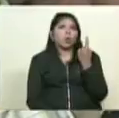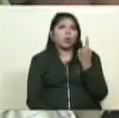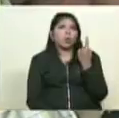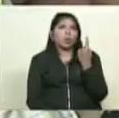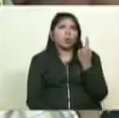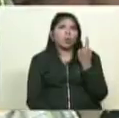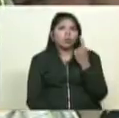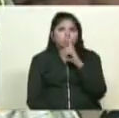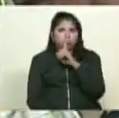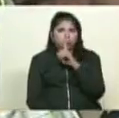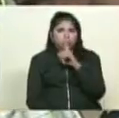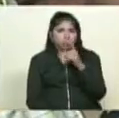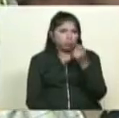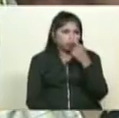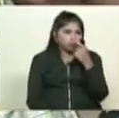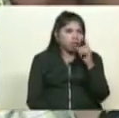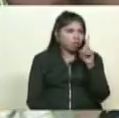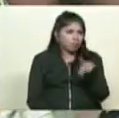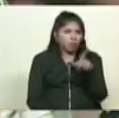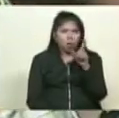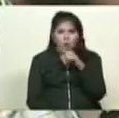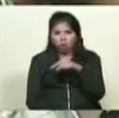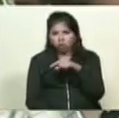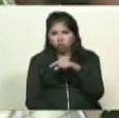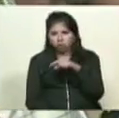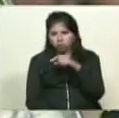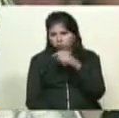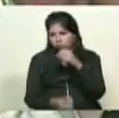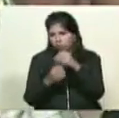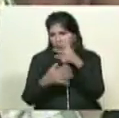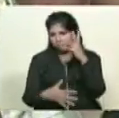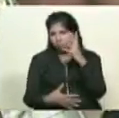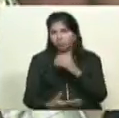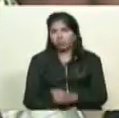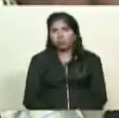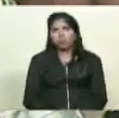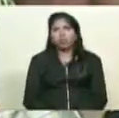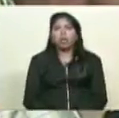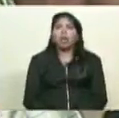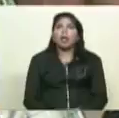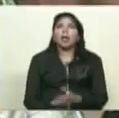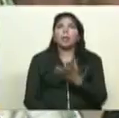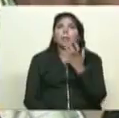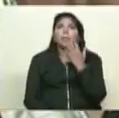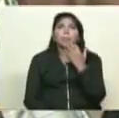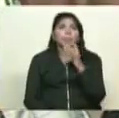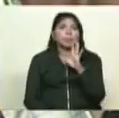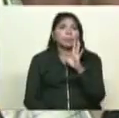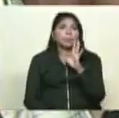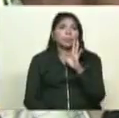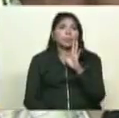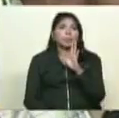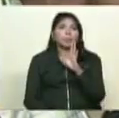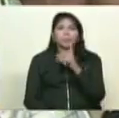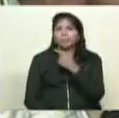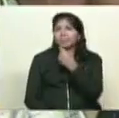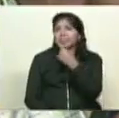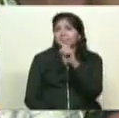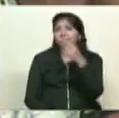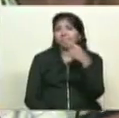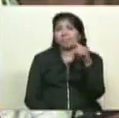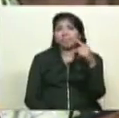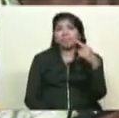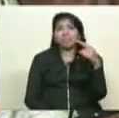sartán, también para el candesartán y otros productos. Algunos como el aprazolam, la carbamazepina,